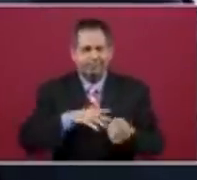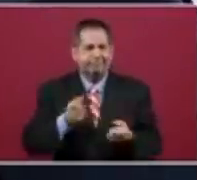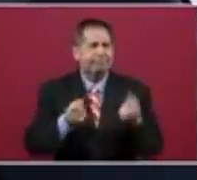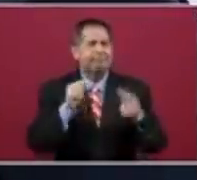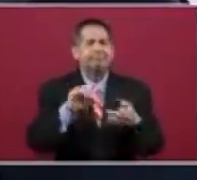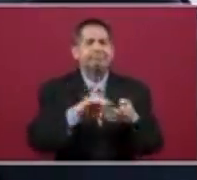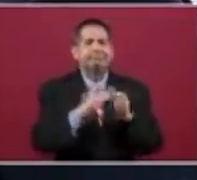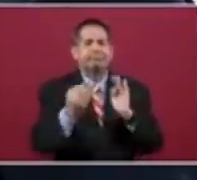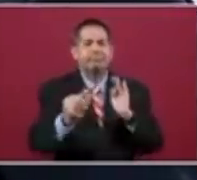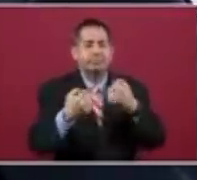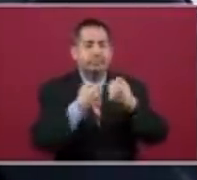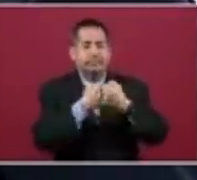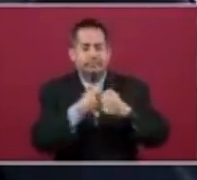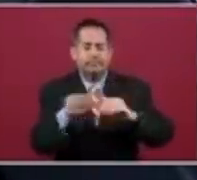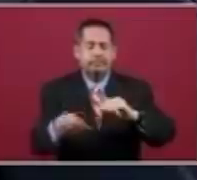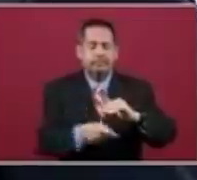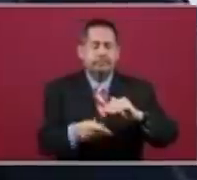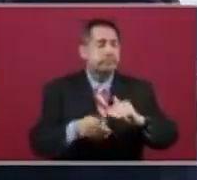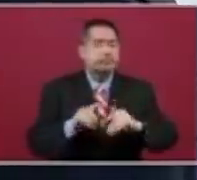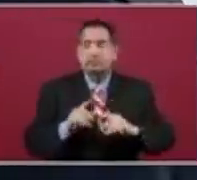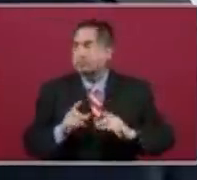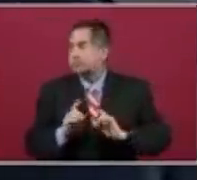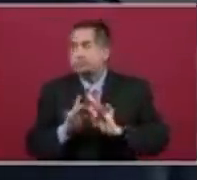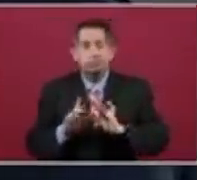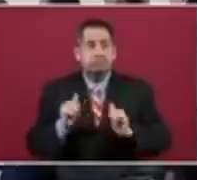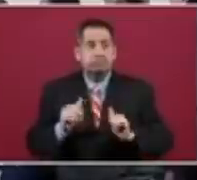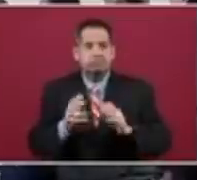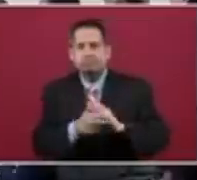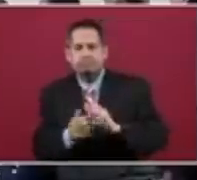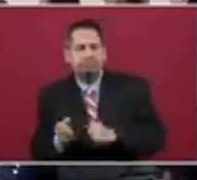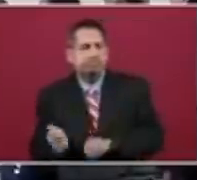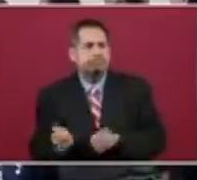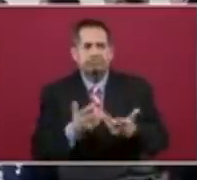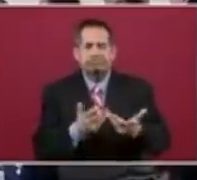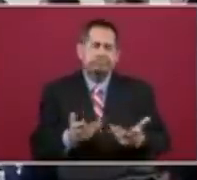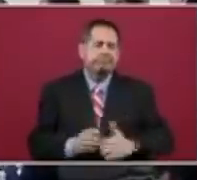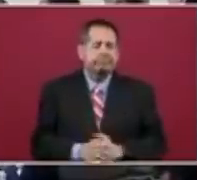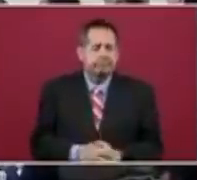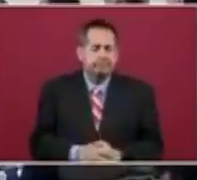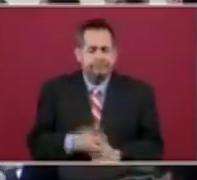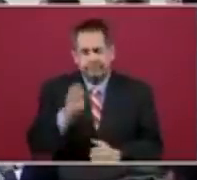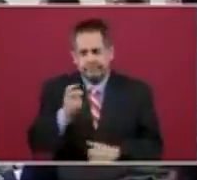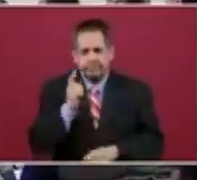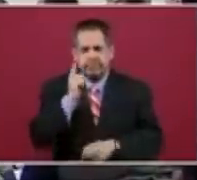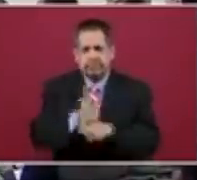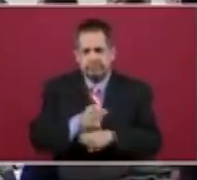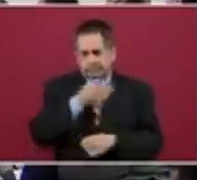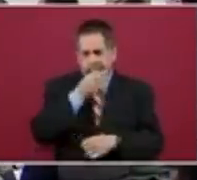la frontera para en su oportunidad de estarla cruzando. Entonces, ahí esa es la…